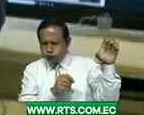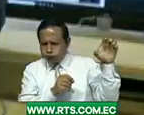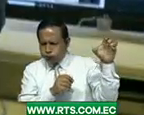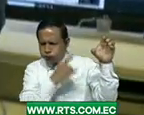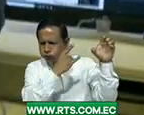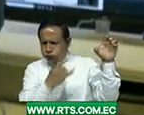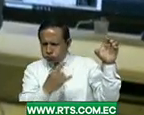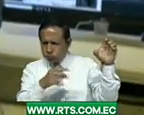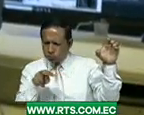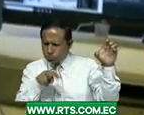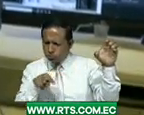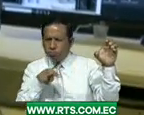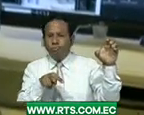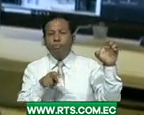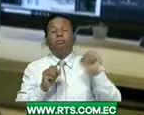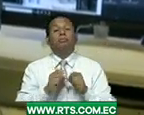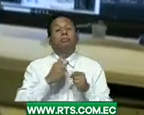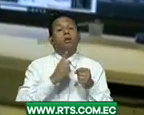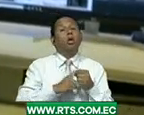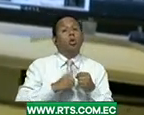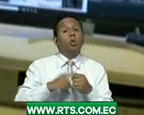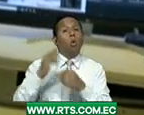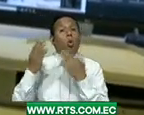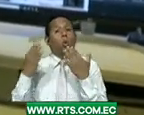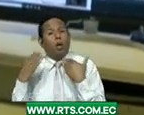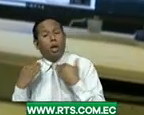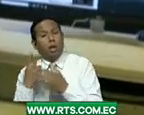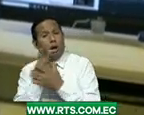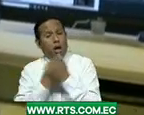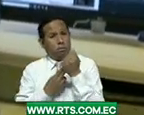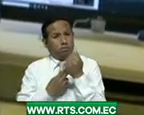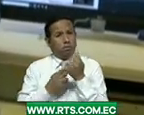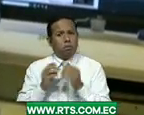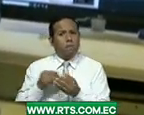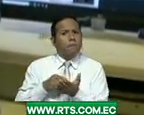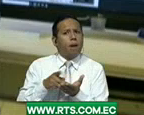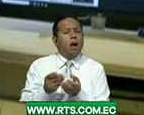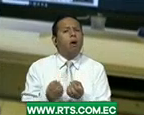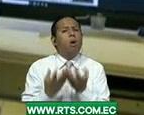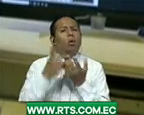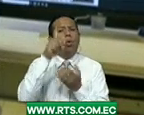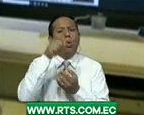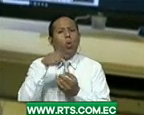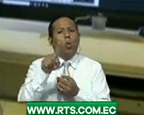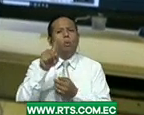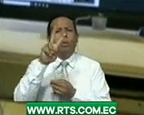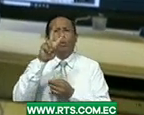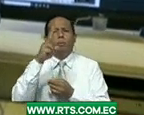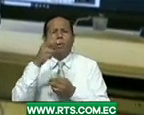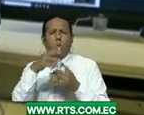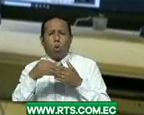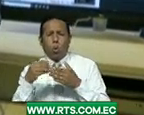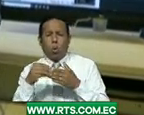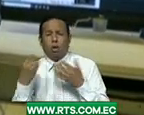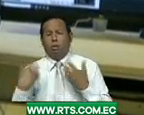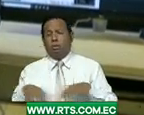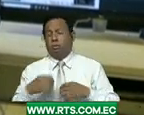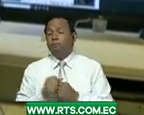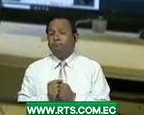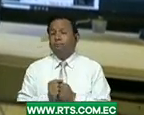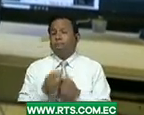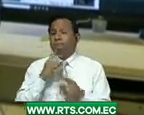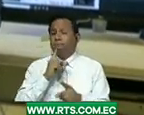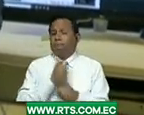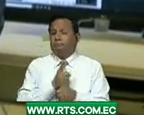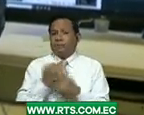en 90 días, tanto en Quito como en Guayaquil, con una inversión de 1,2 millones de dólares. Y también ante los enfrentamientos